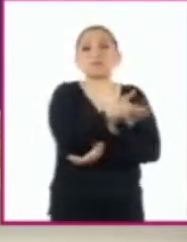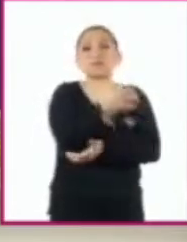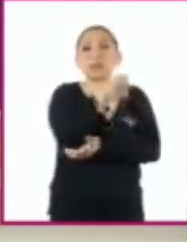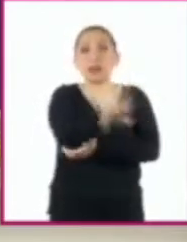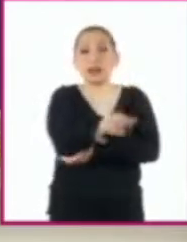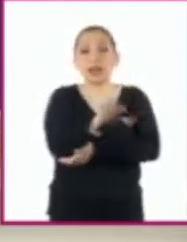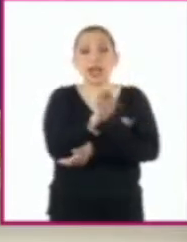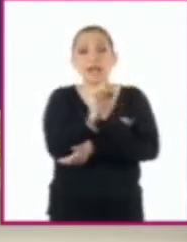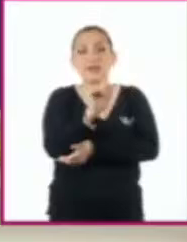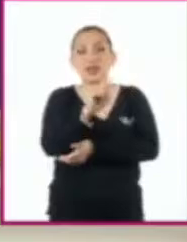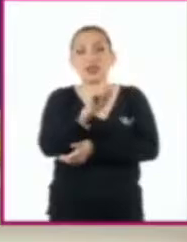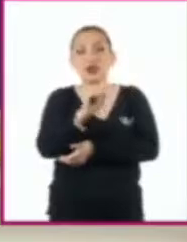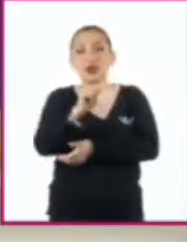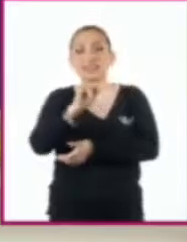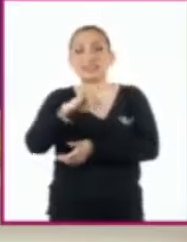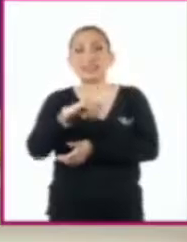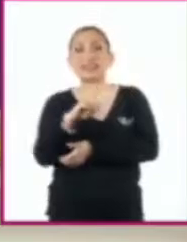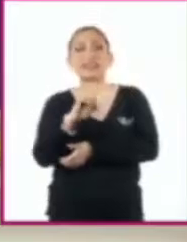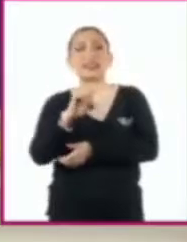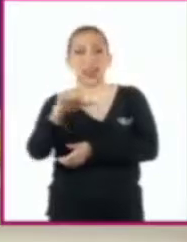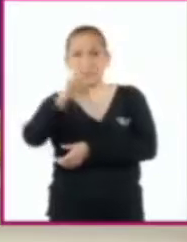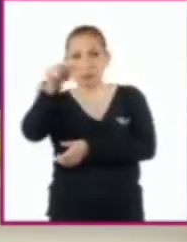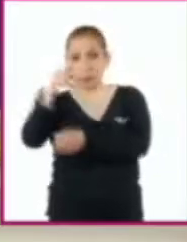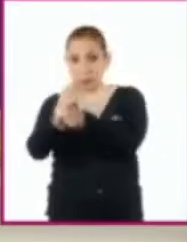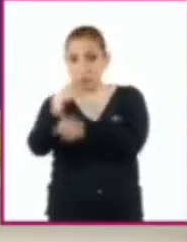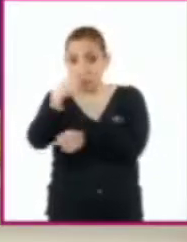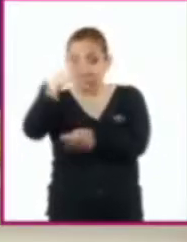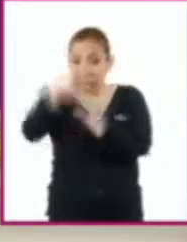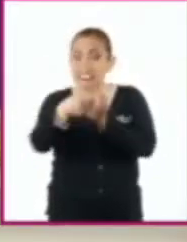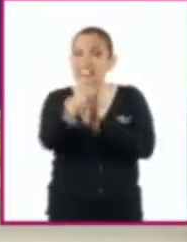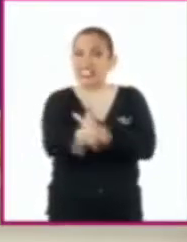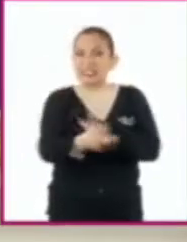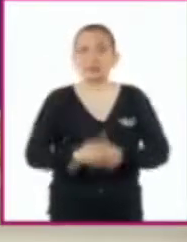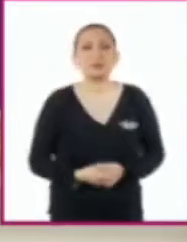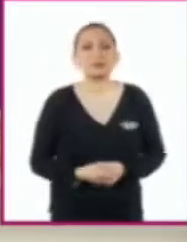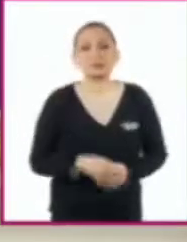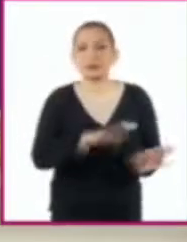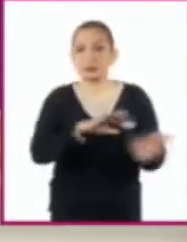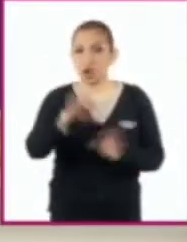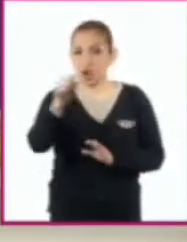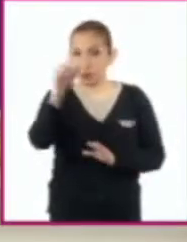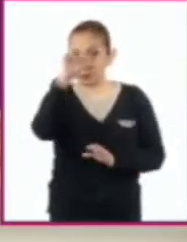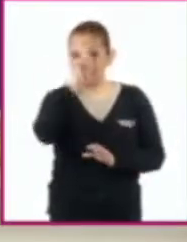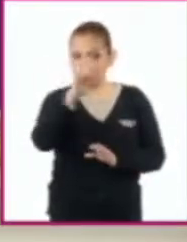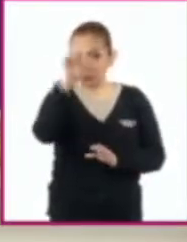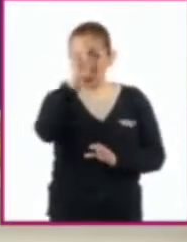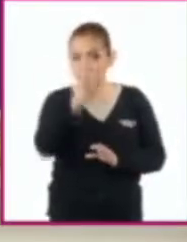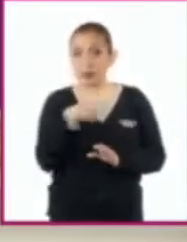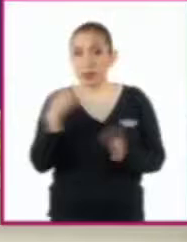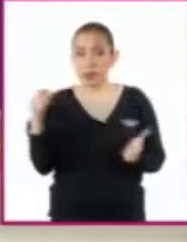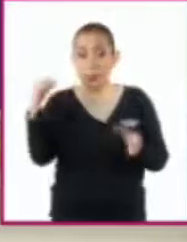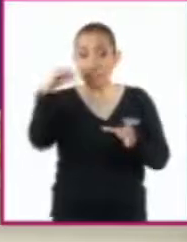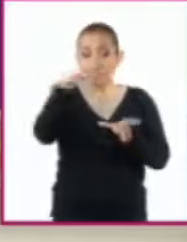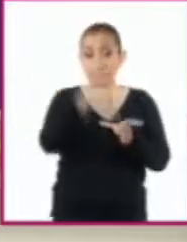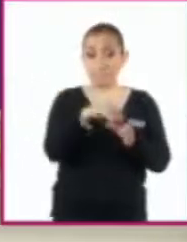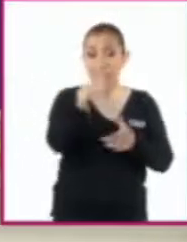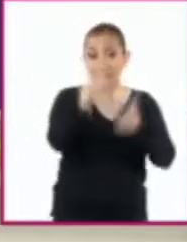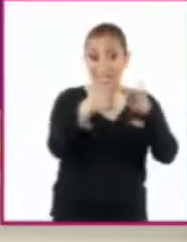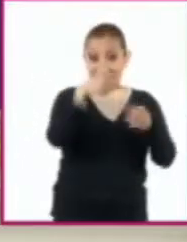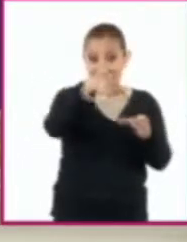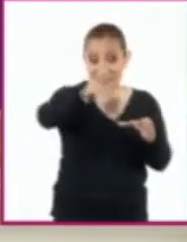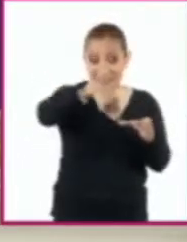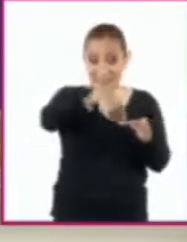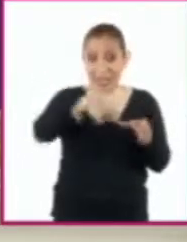denomina efecto Tyndall. Investiguen más sobre este tema. Siguiente tip. Vamos a agregar a la